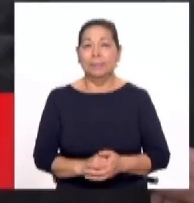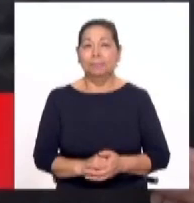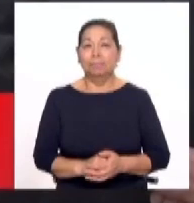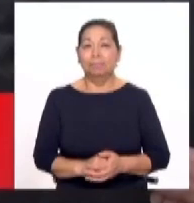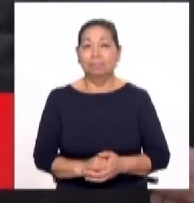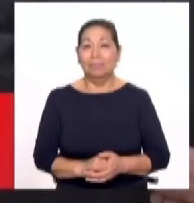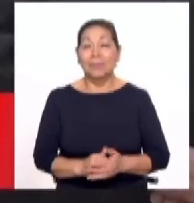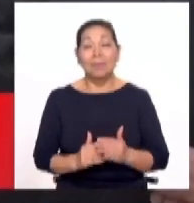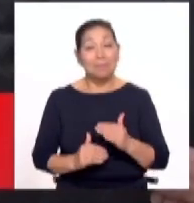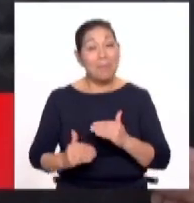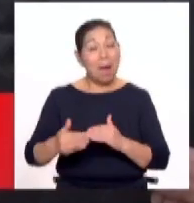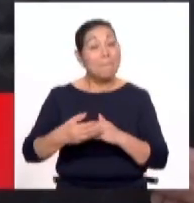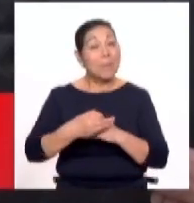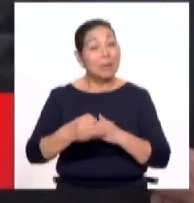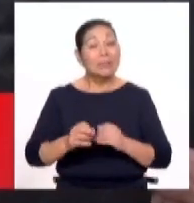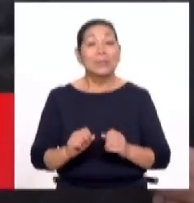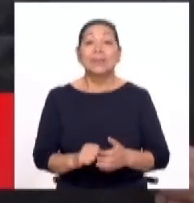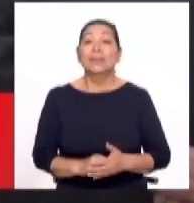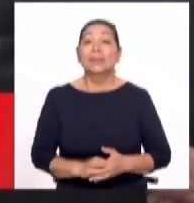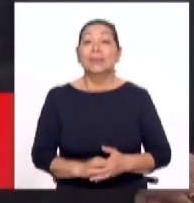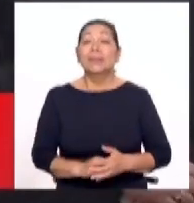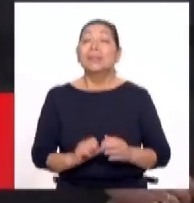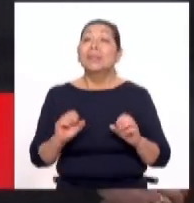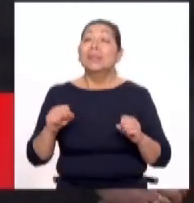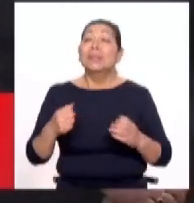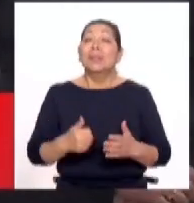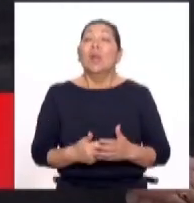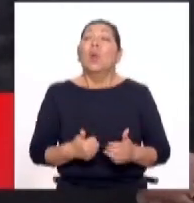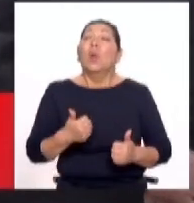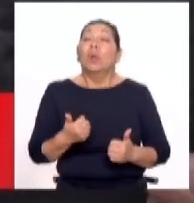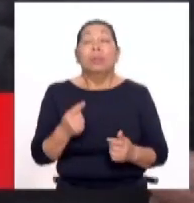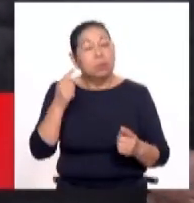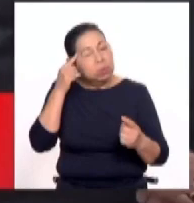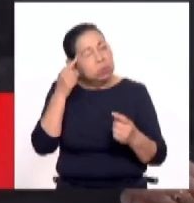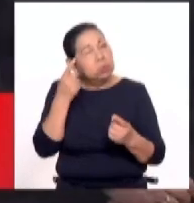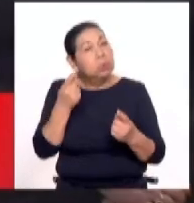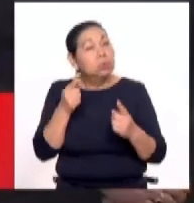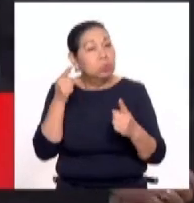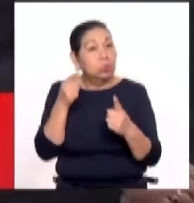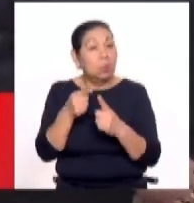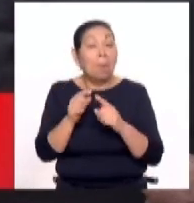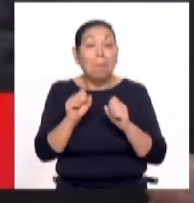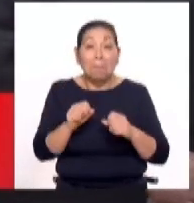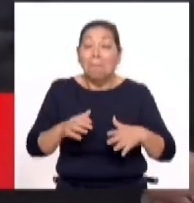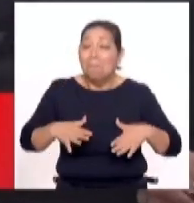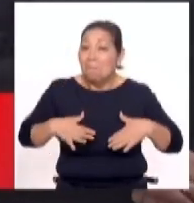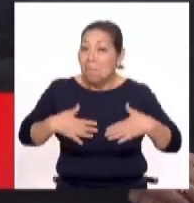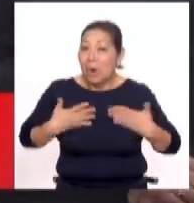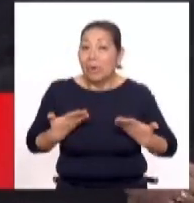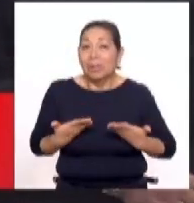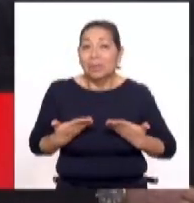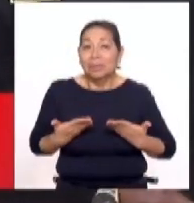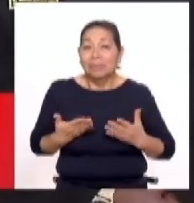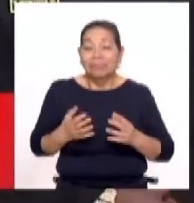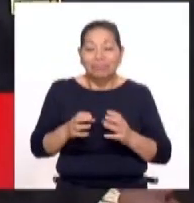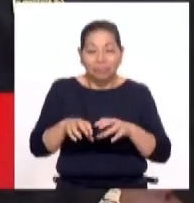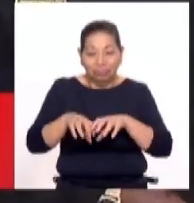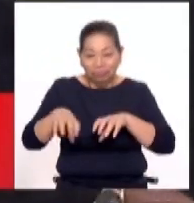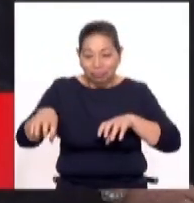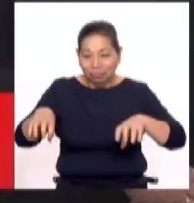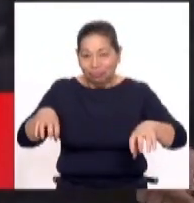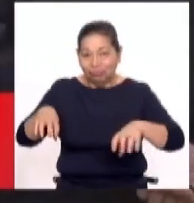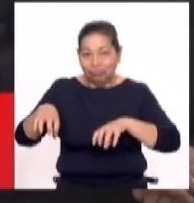a las macroregiones. Sí, efectivamente, ¿cuál es nuestro propósito? Es de poder destructurar, yo